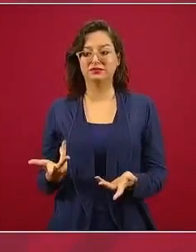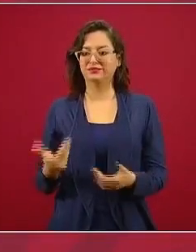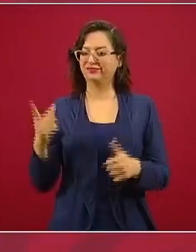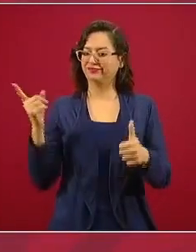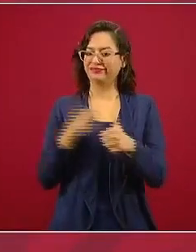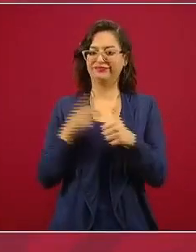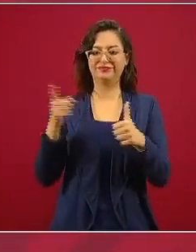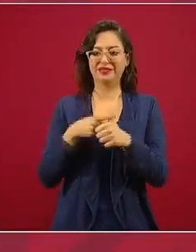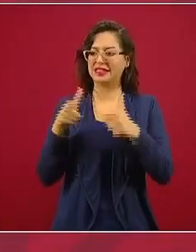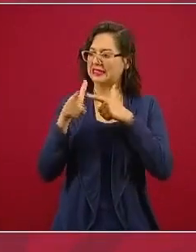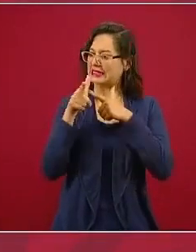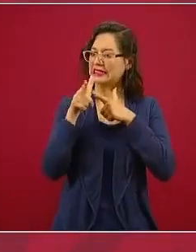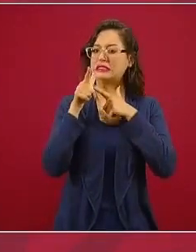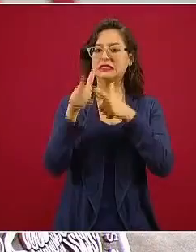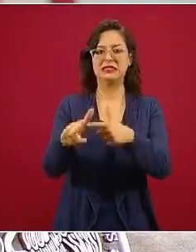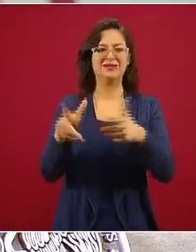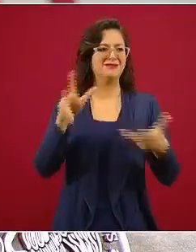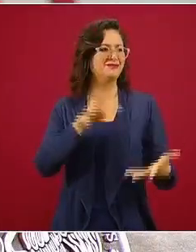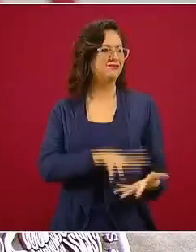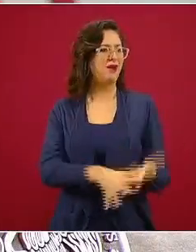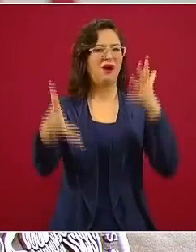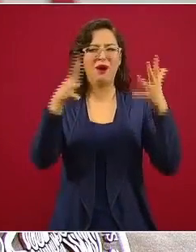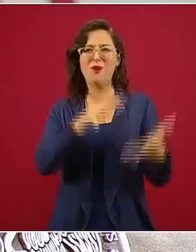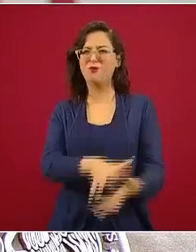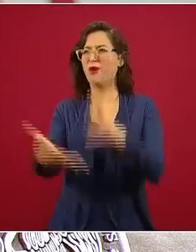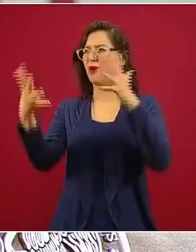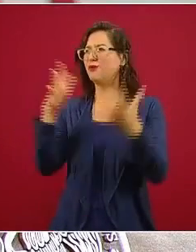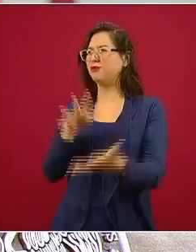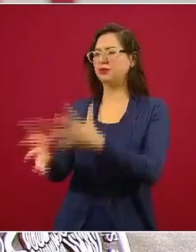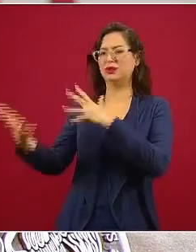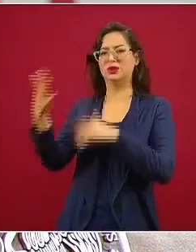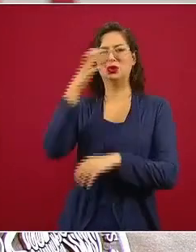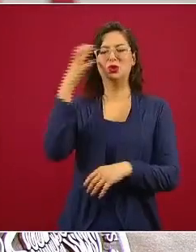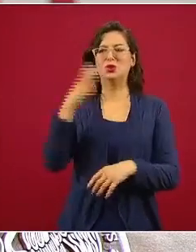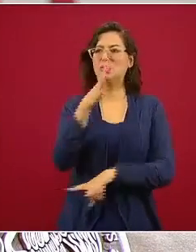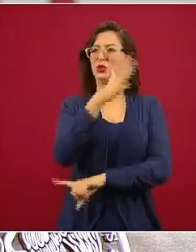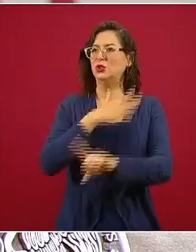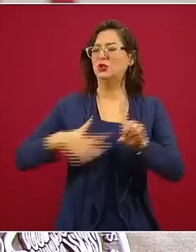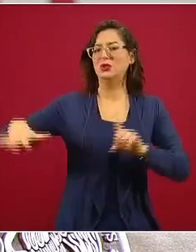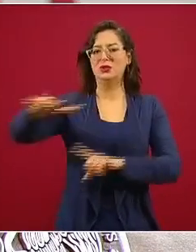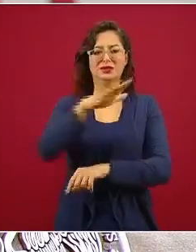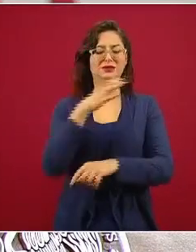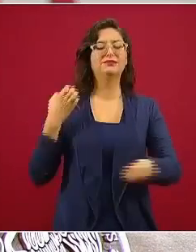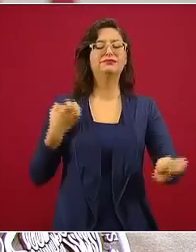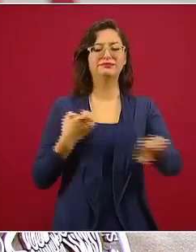impera la violencia en el Estado.